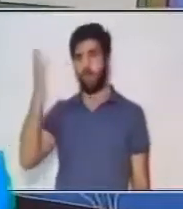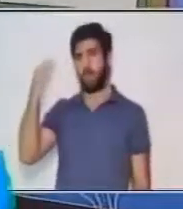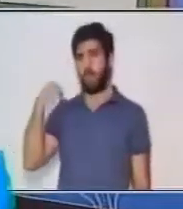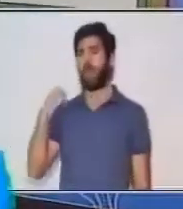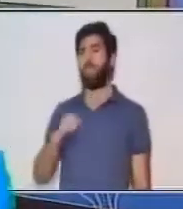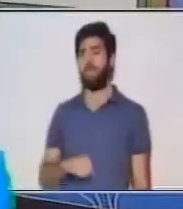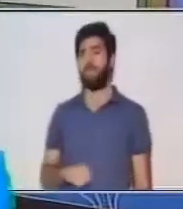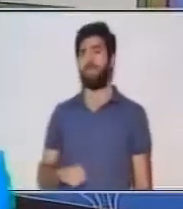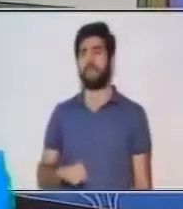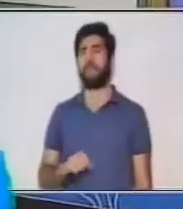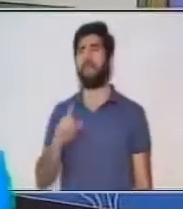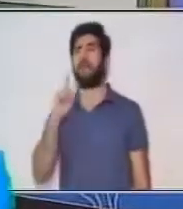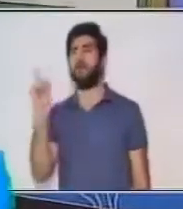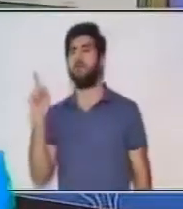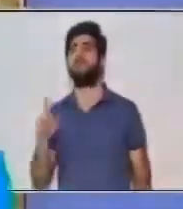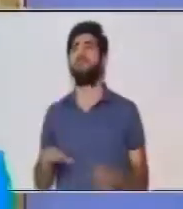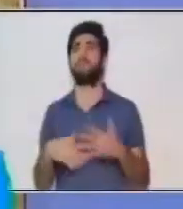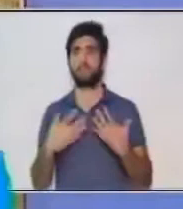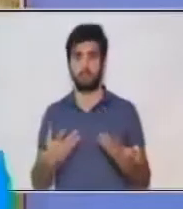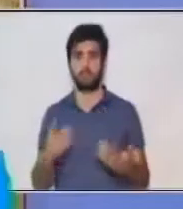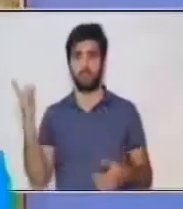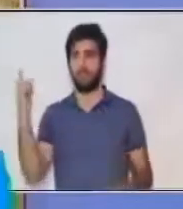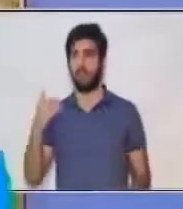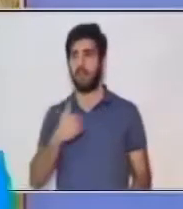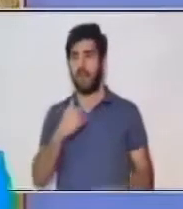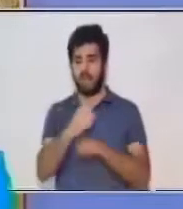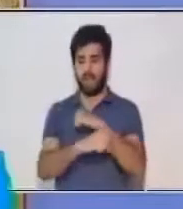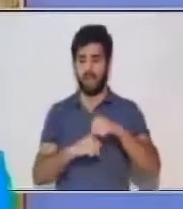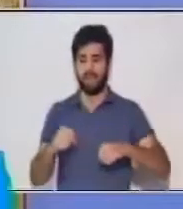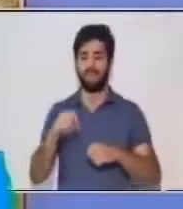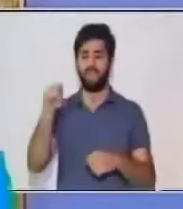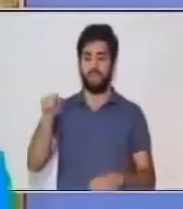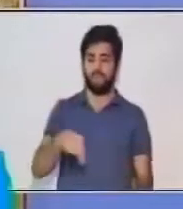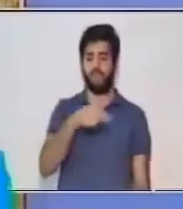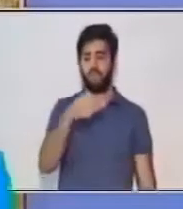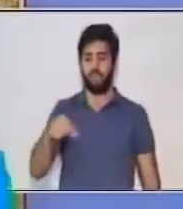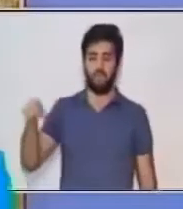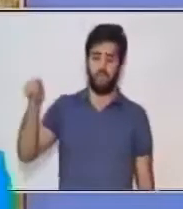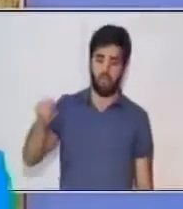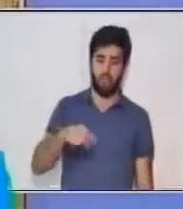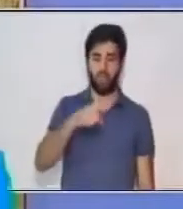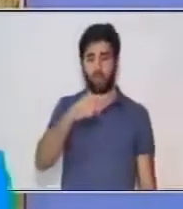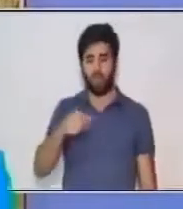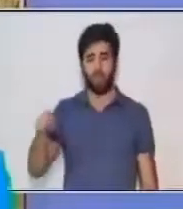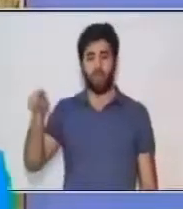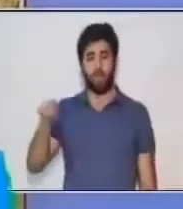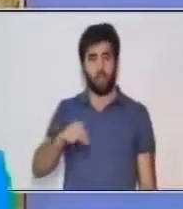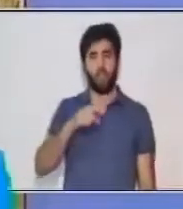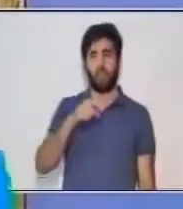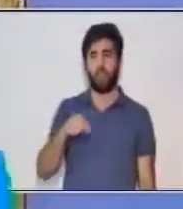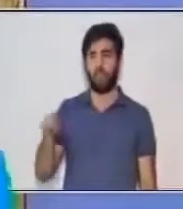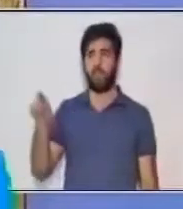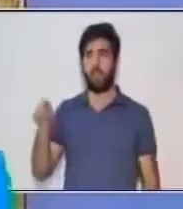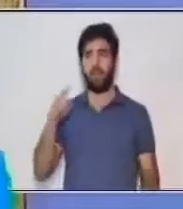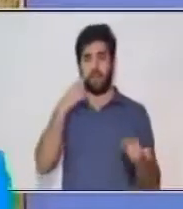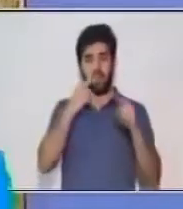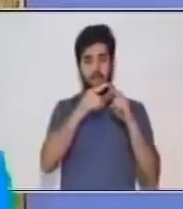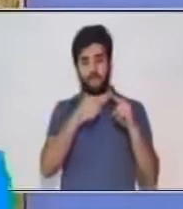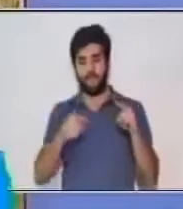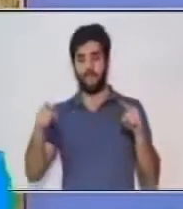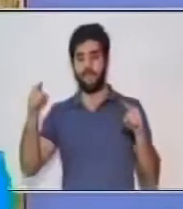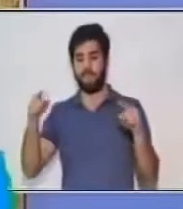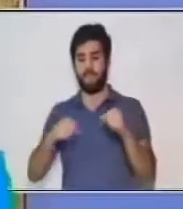Y este tiene una frecuencia, ¿sí? Frecuencia es decir, de un punto al otro de su